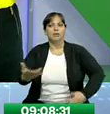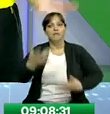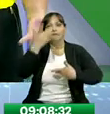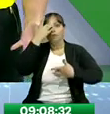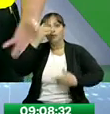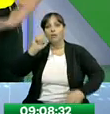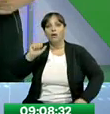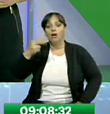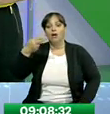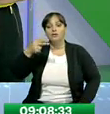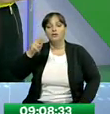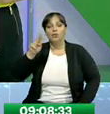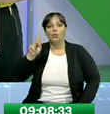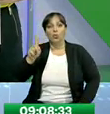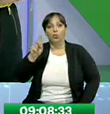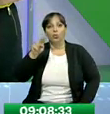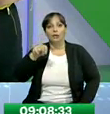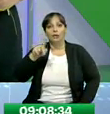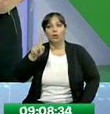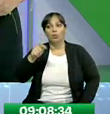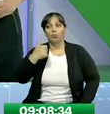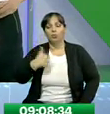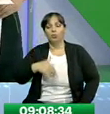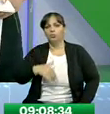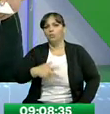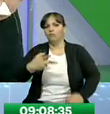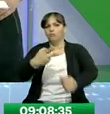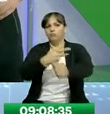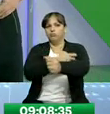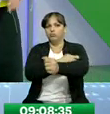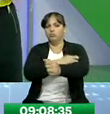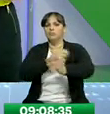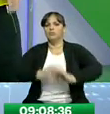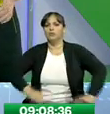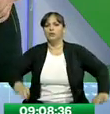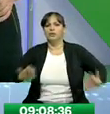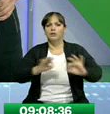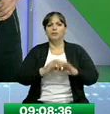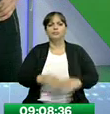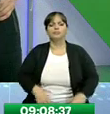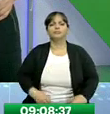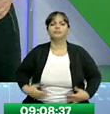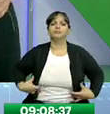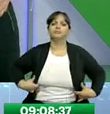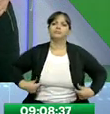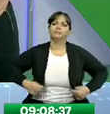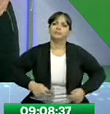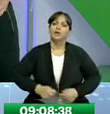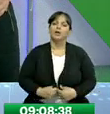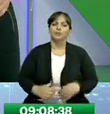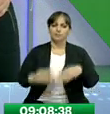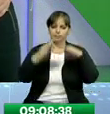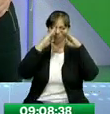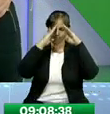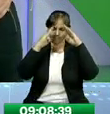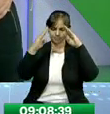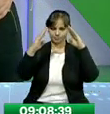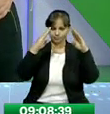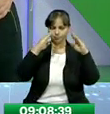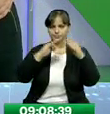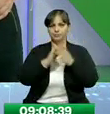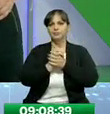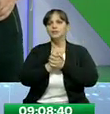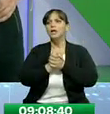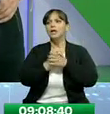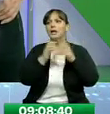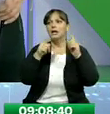nueva etapa de vacunación mi querido jorge cómo estás así es que tal el rosa elena y amigos me